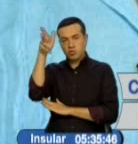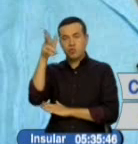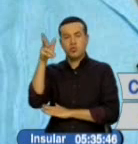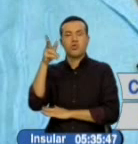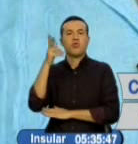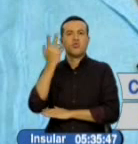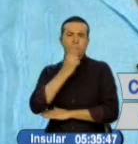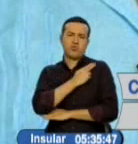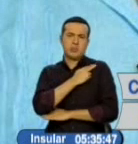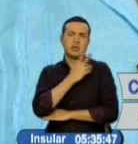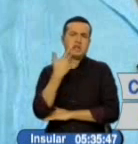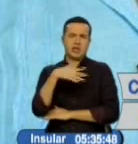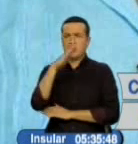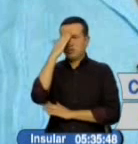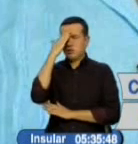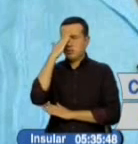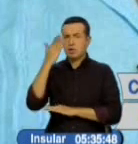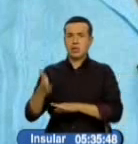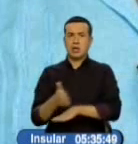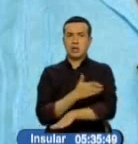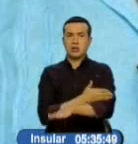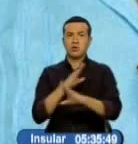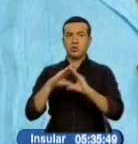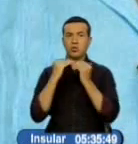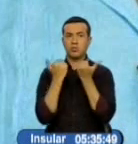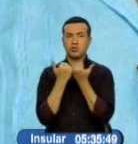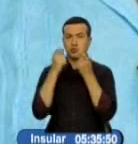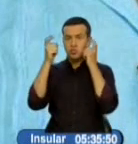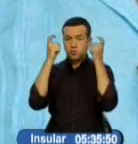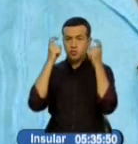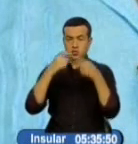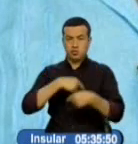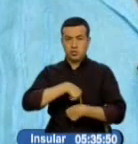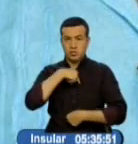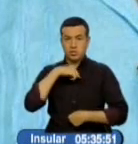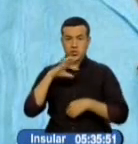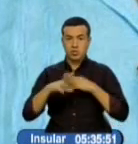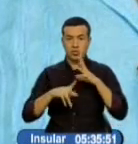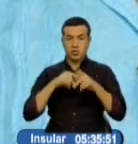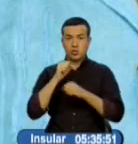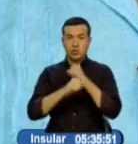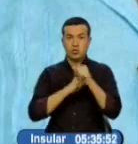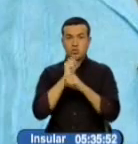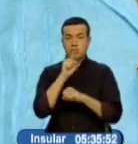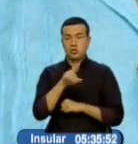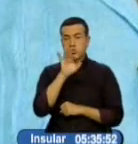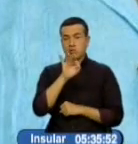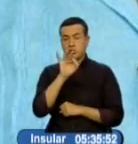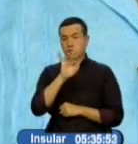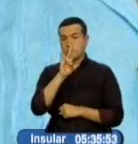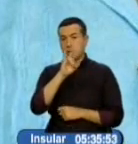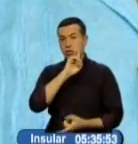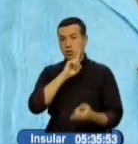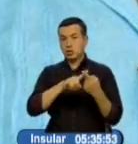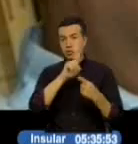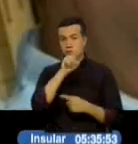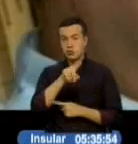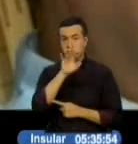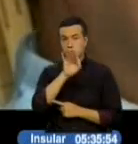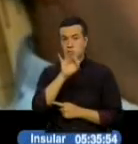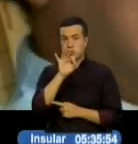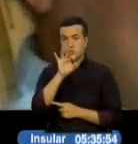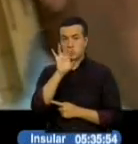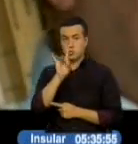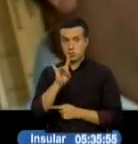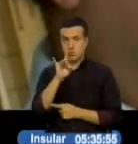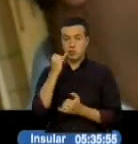ya tuvo experiencia en estos menesteres, pues fue integrante de la Comisión de Control Cívico de la Corrupción entre 1997 y 1998. Hoy dice